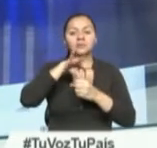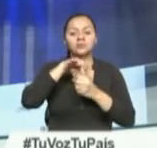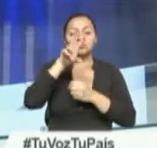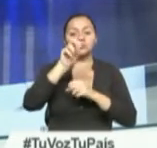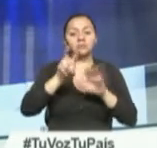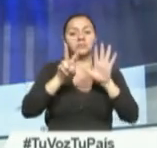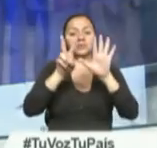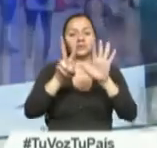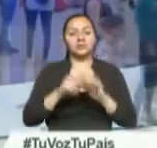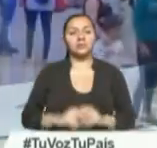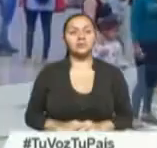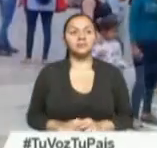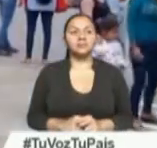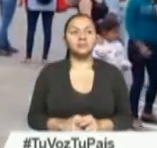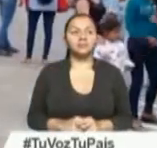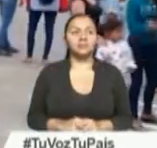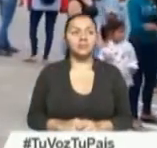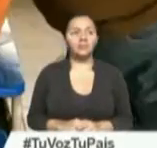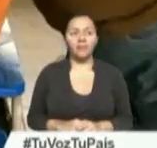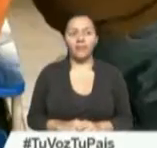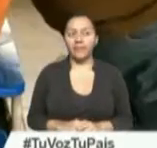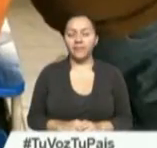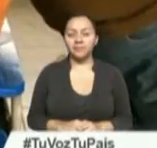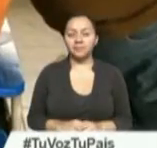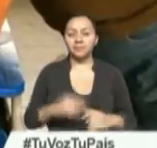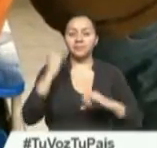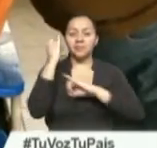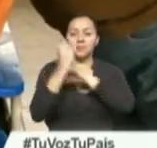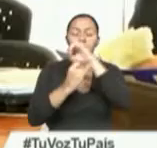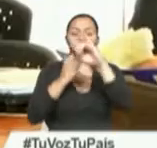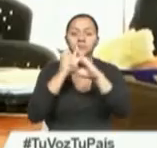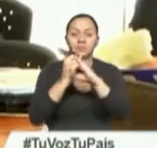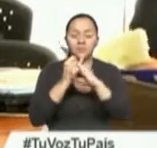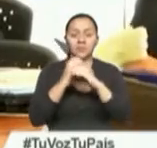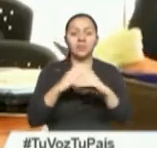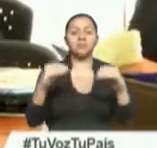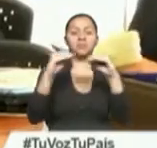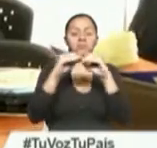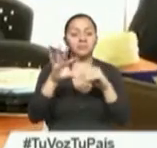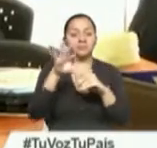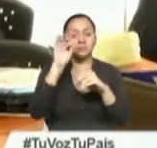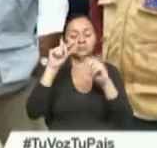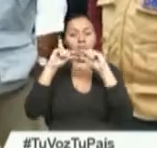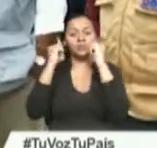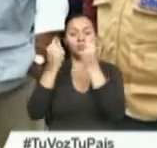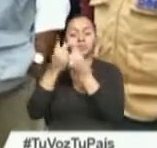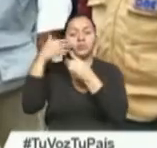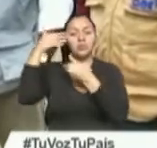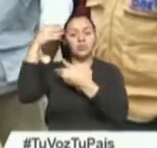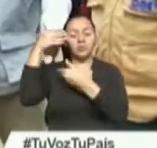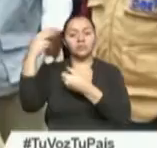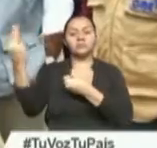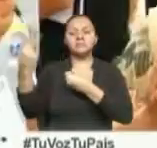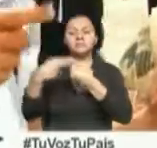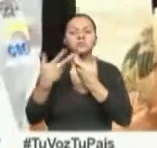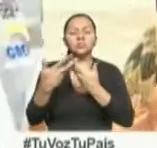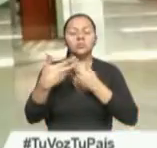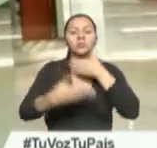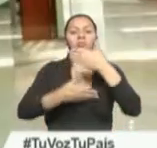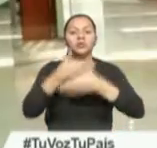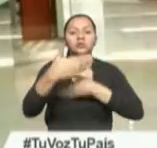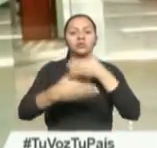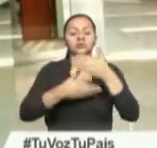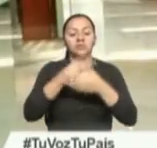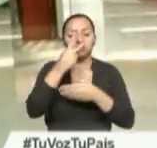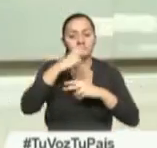2017. Observadores internacionales y delegados de organizaciones políticas de todo el país participan del proceso de auditoría